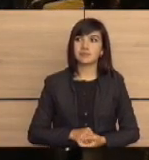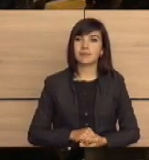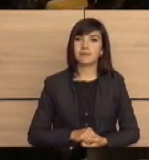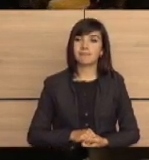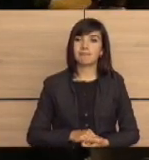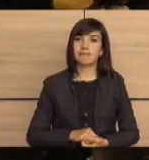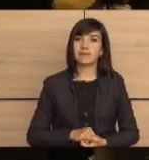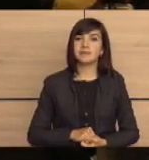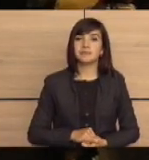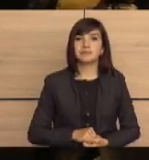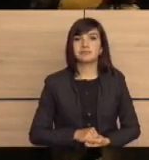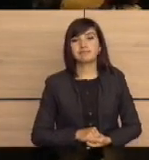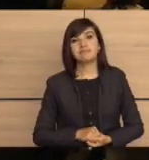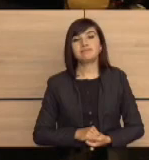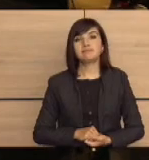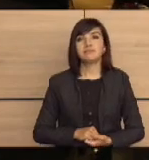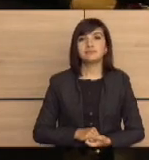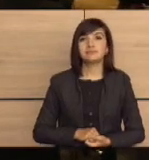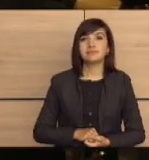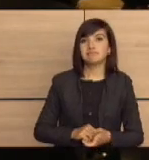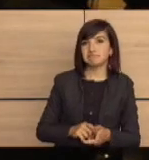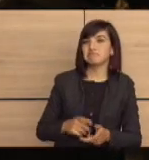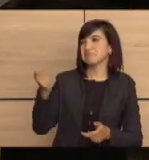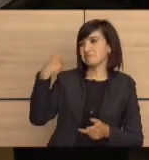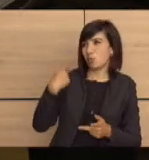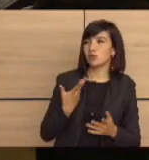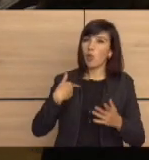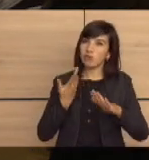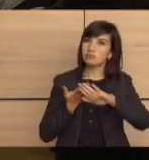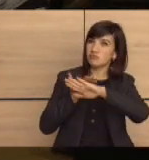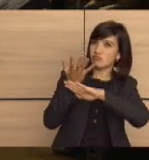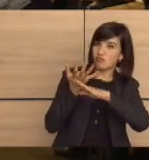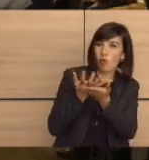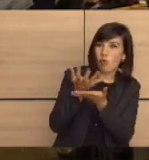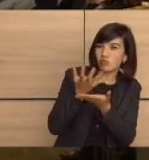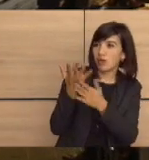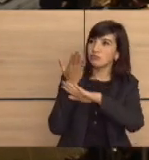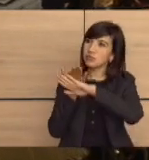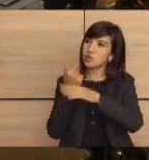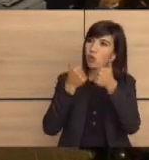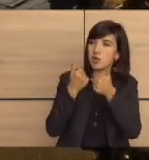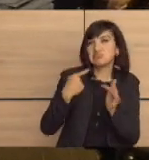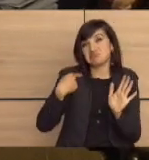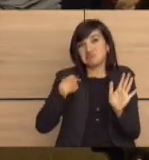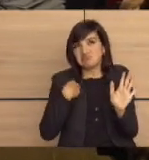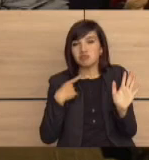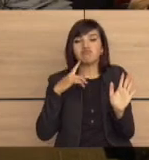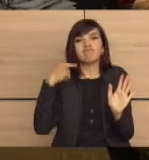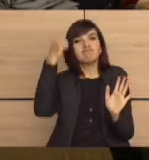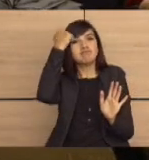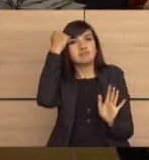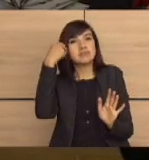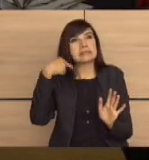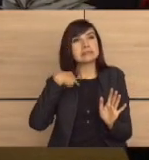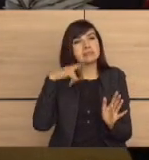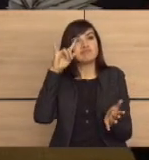pues con relación a cuáles serían las recomendaciones para esta comisión, en calidad de docente, señora ministra, yo consideraría